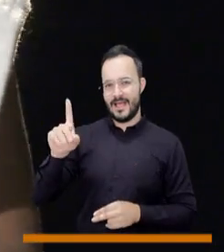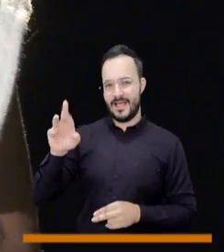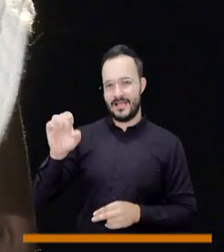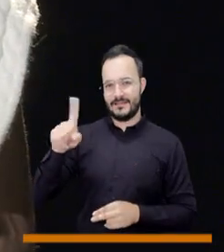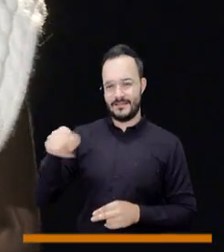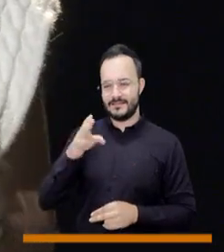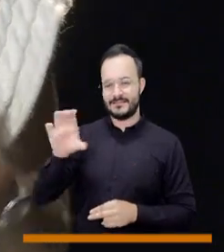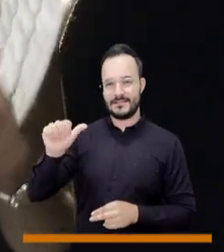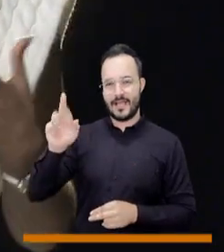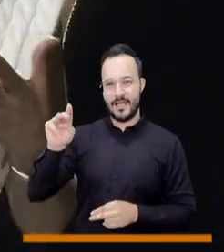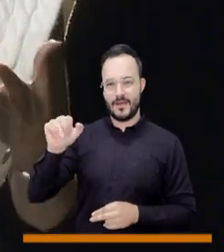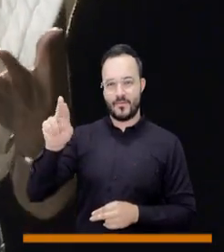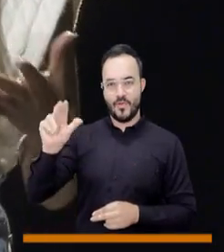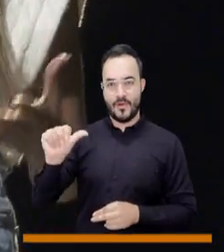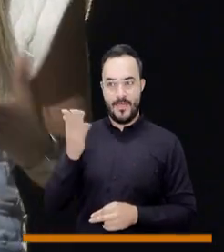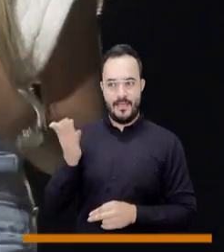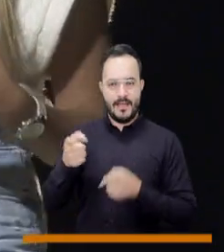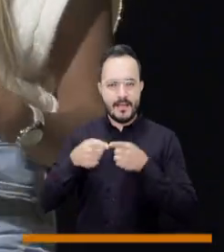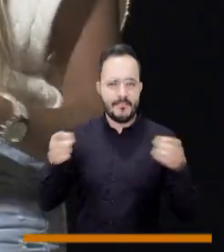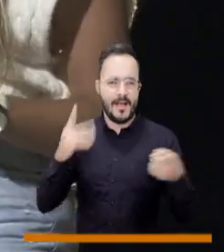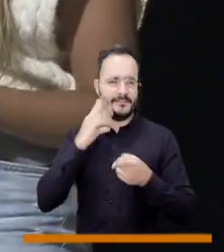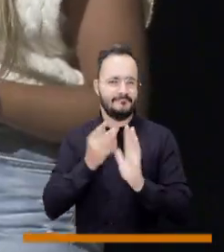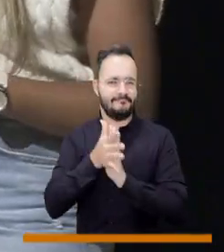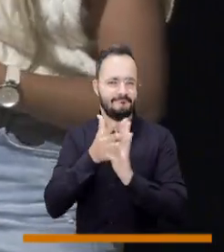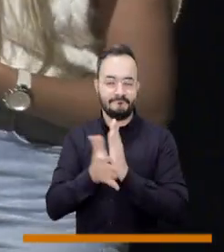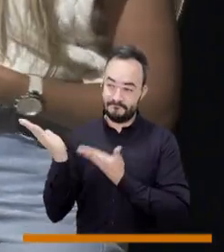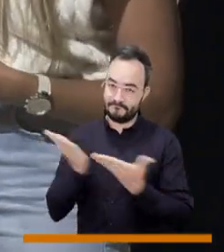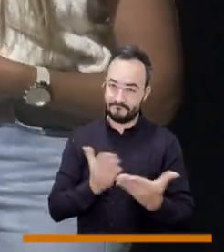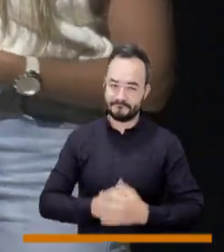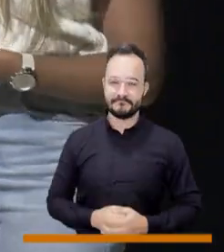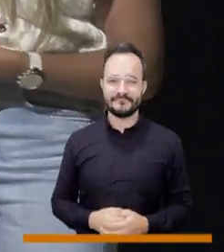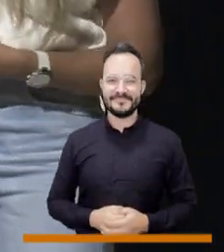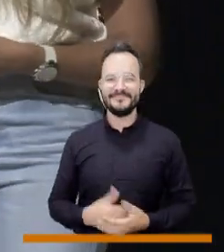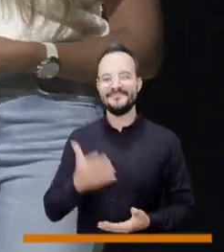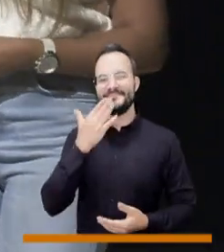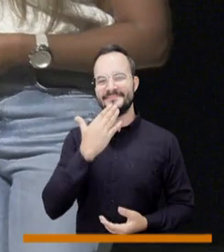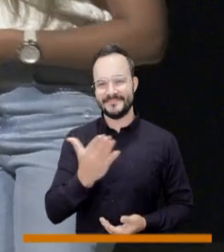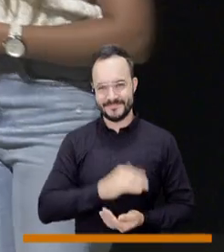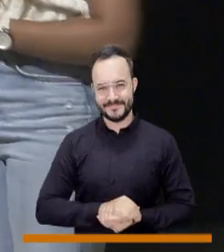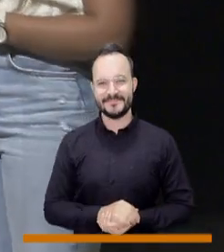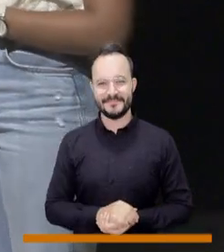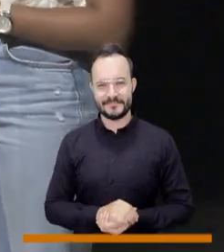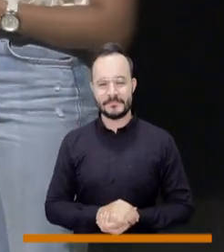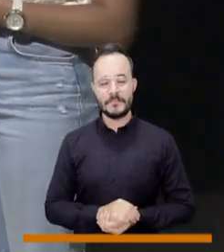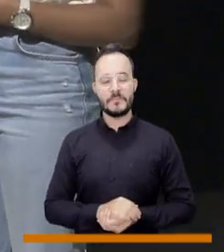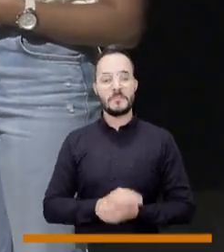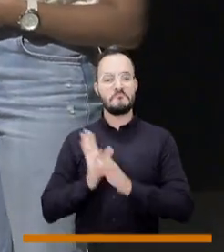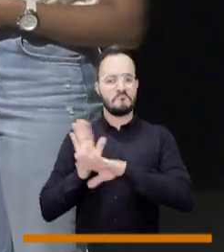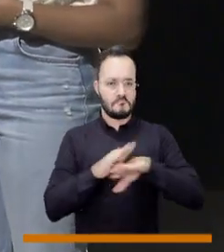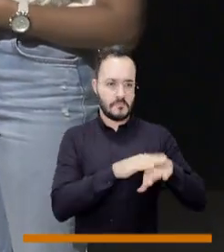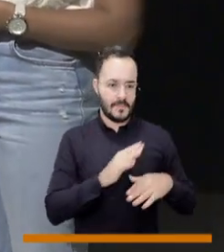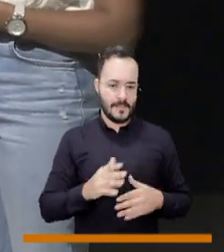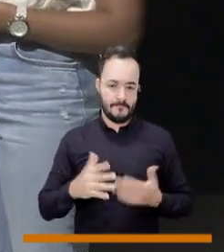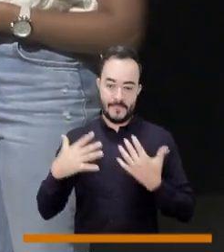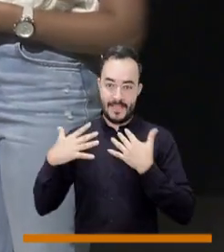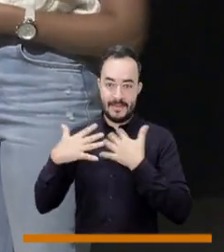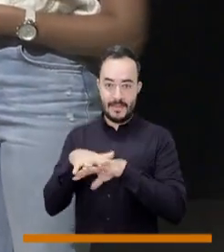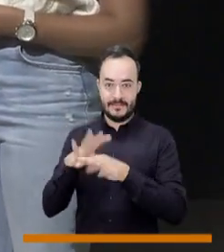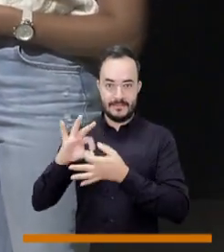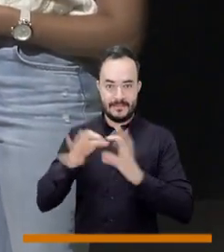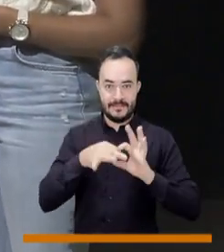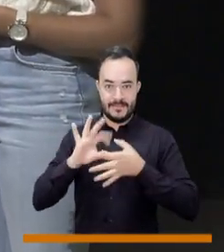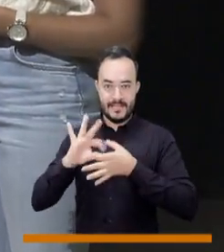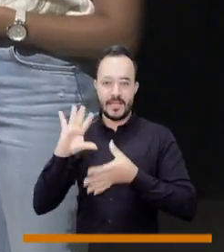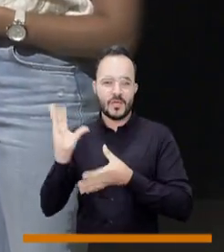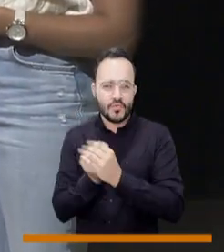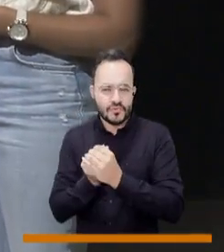Andrés Carmona nos va a explicar más acerca de estas experiencias Andrés bienvenido bueno Muchas gracias eh realmente